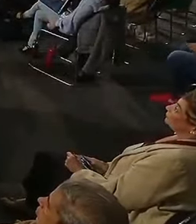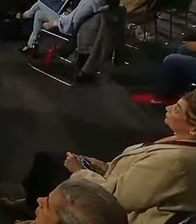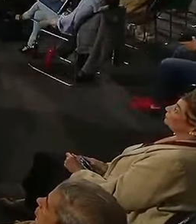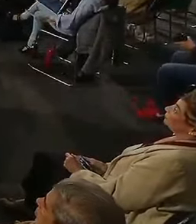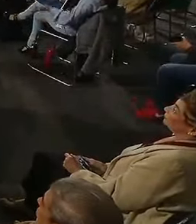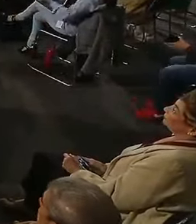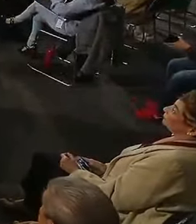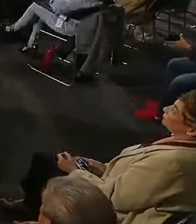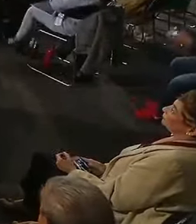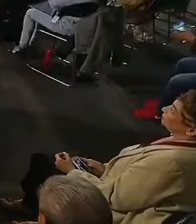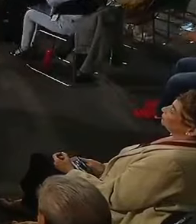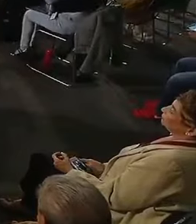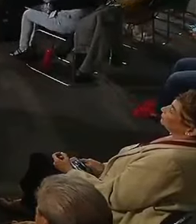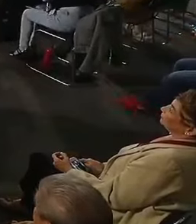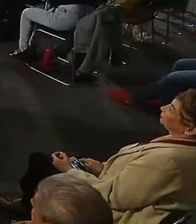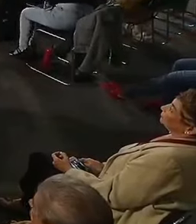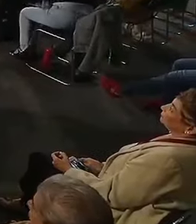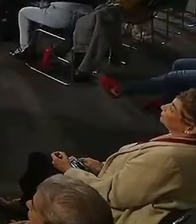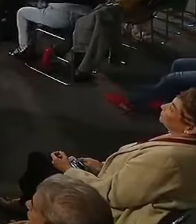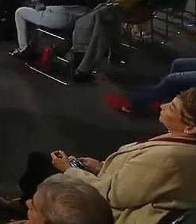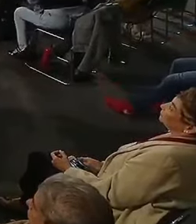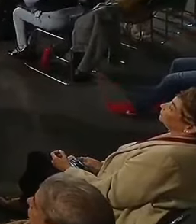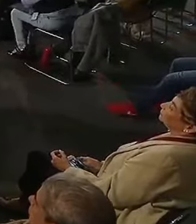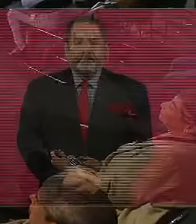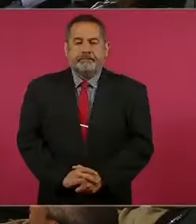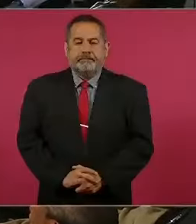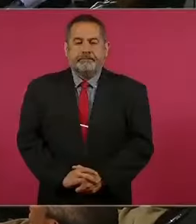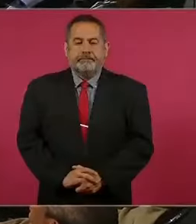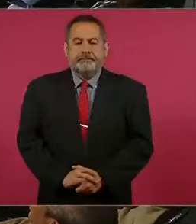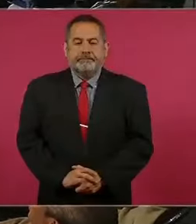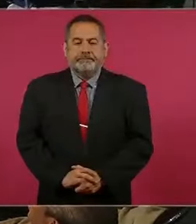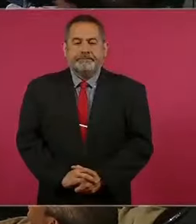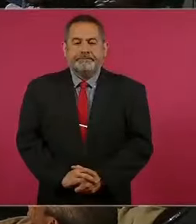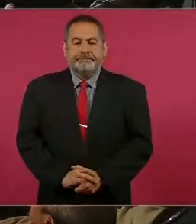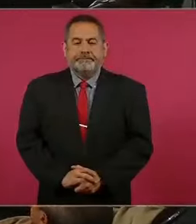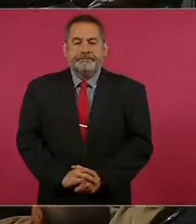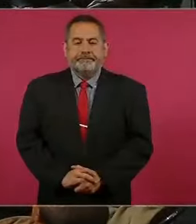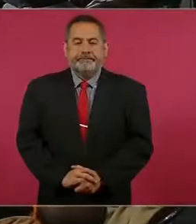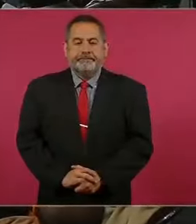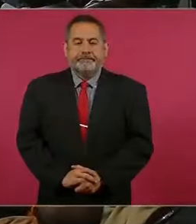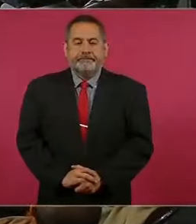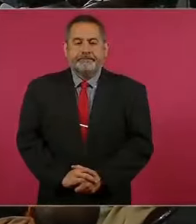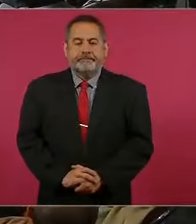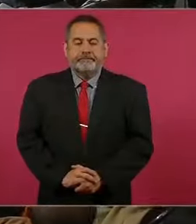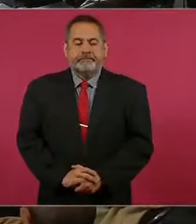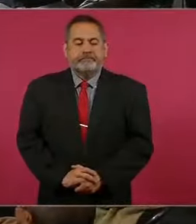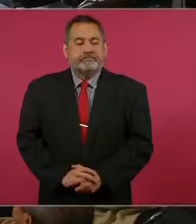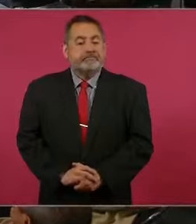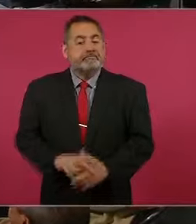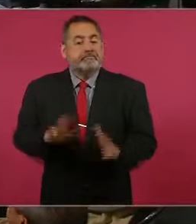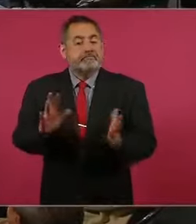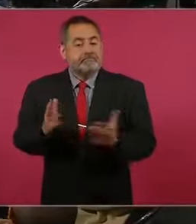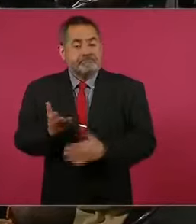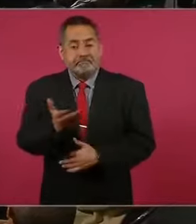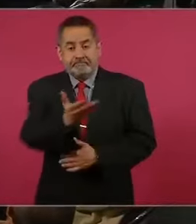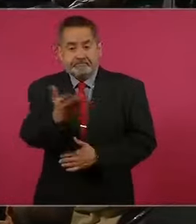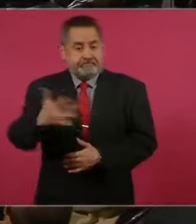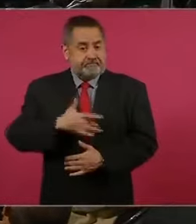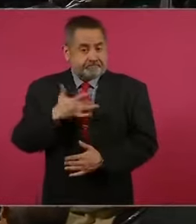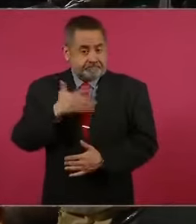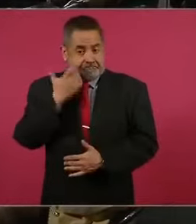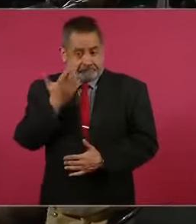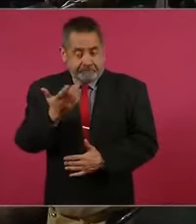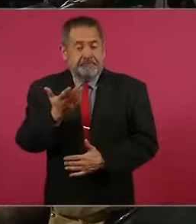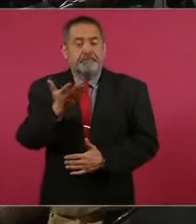Es cuanto, señor presidente, que todas y todos tengan un buen día. Gracias. Muy bien. Bueno, si les parece, vamos